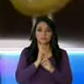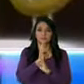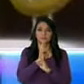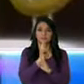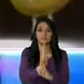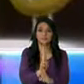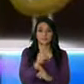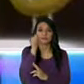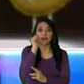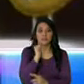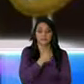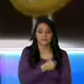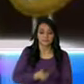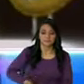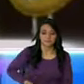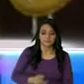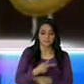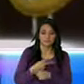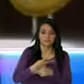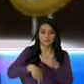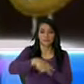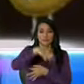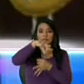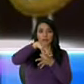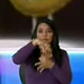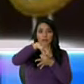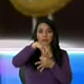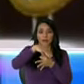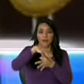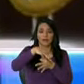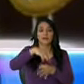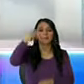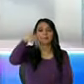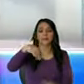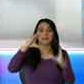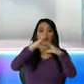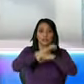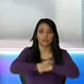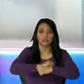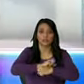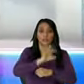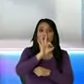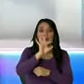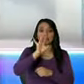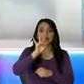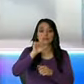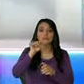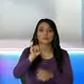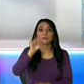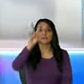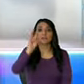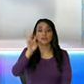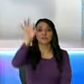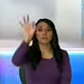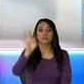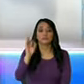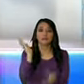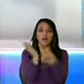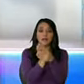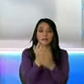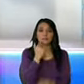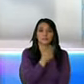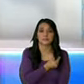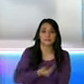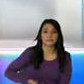conocer el presidente del Consejo Electoral, Juan Pablo Pozzo, la noche del martes, cuando el 97.20% de actas para